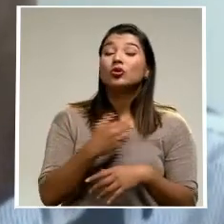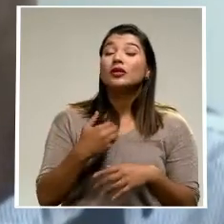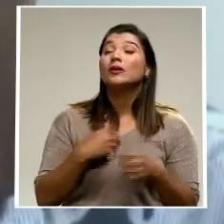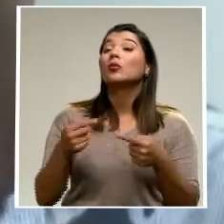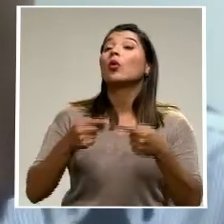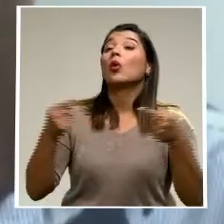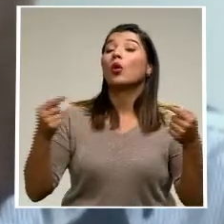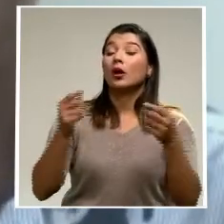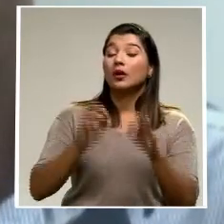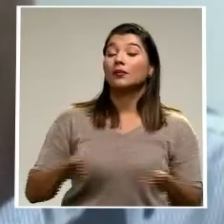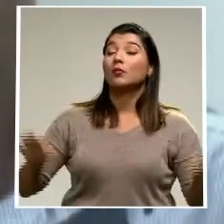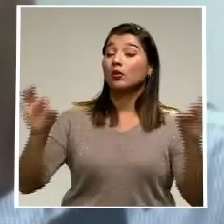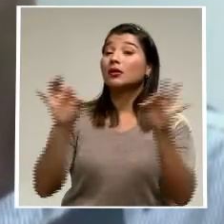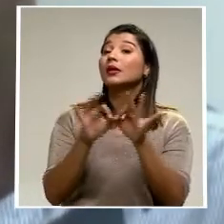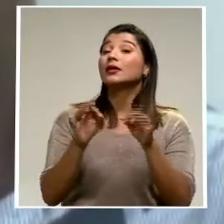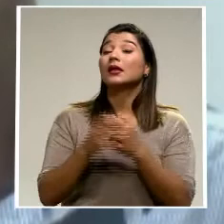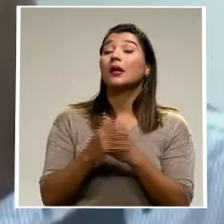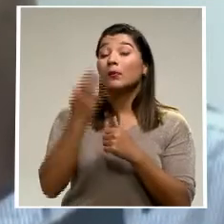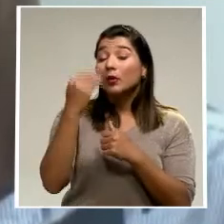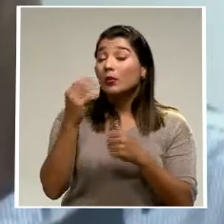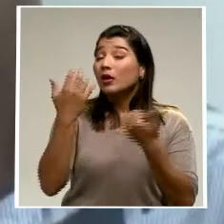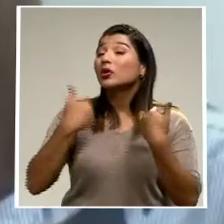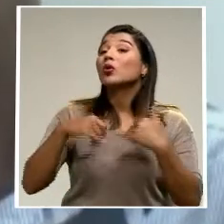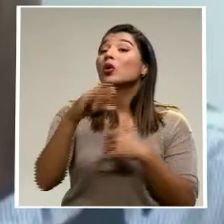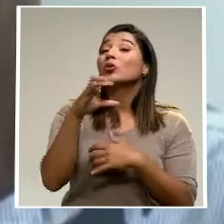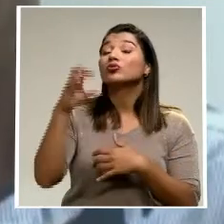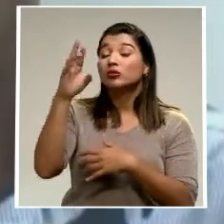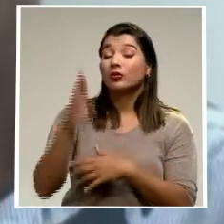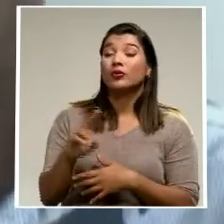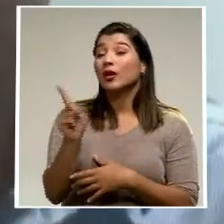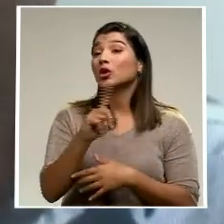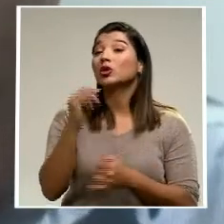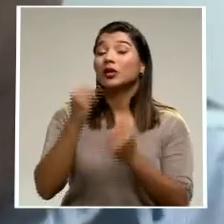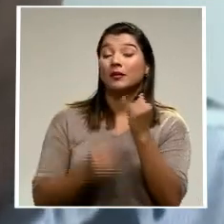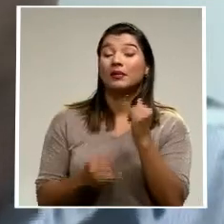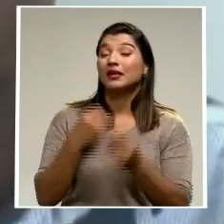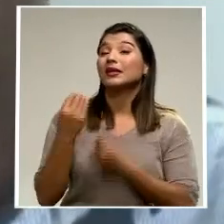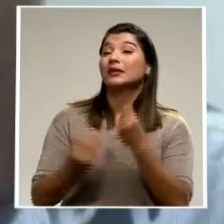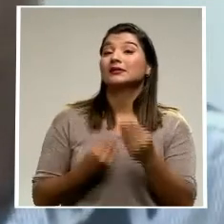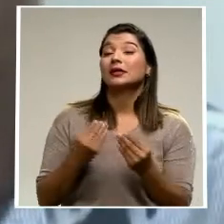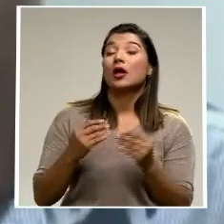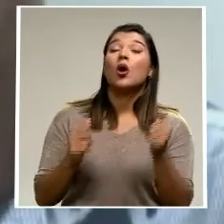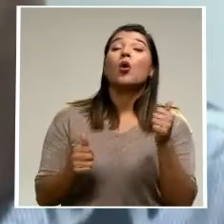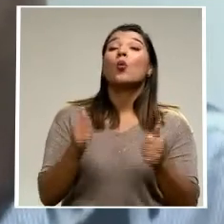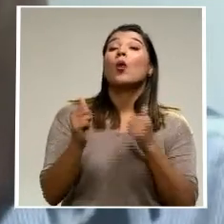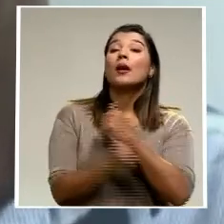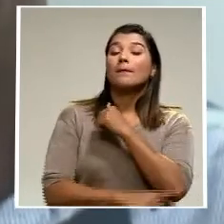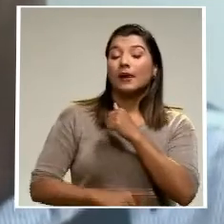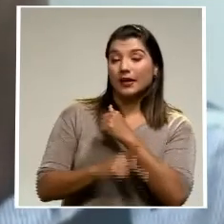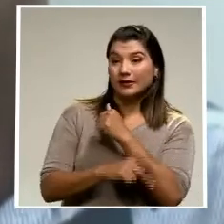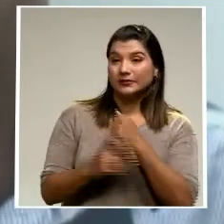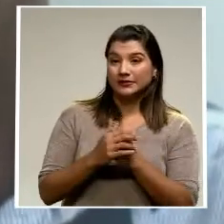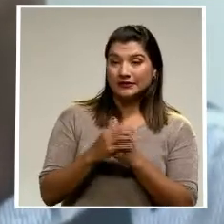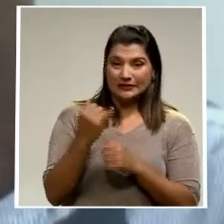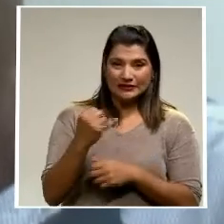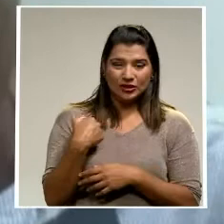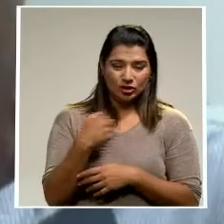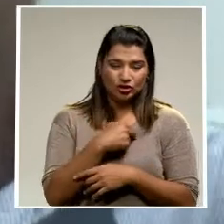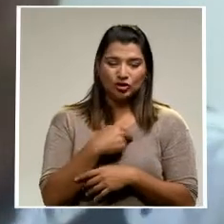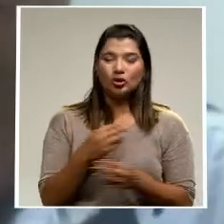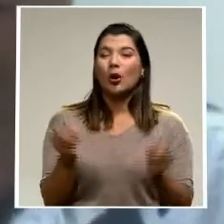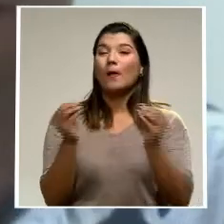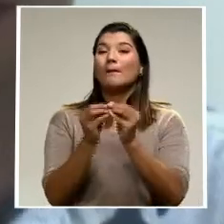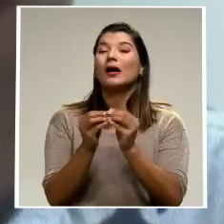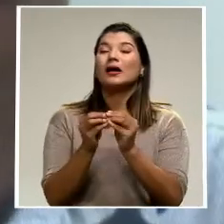importantes, sí las vamos a tener, porque todavía Costa Rica no termina de definirse ni como país, ni desde el punto de vista político, si somos más progresistas